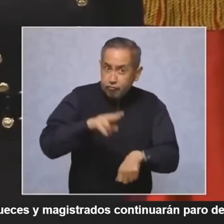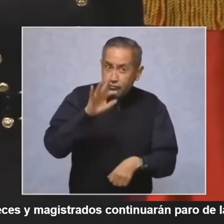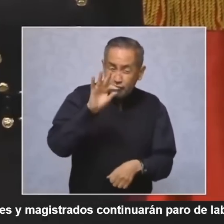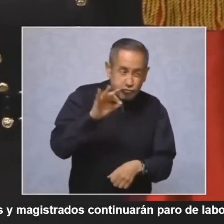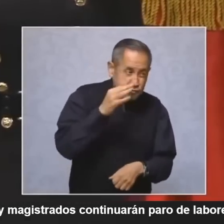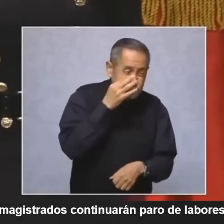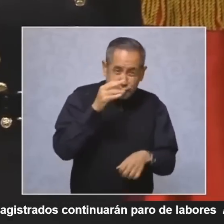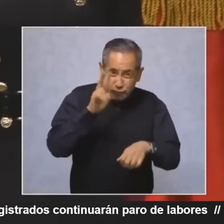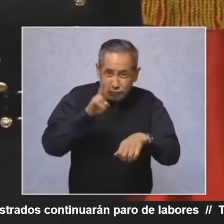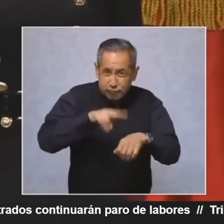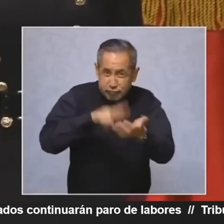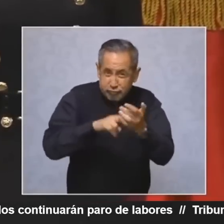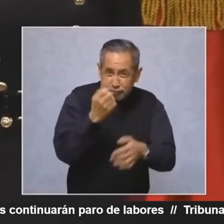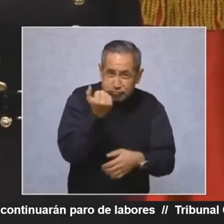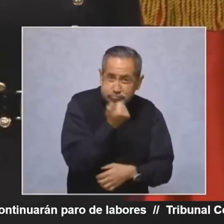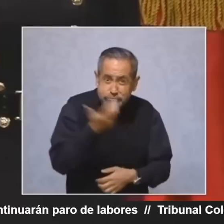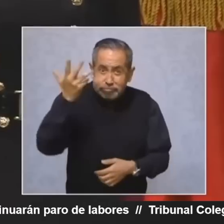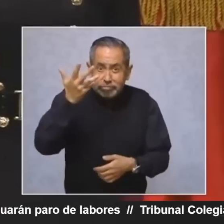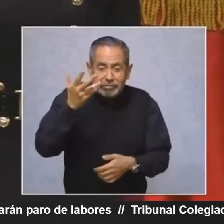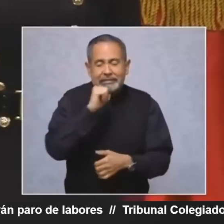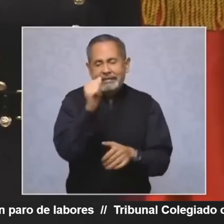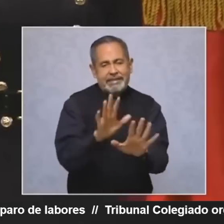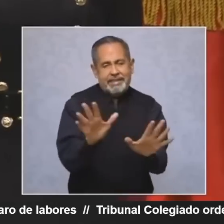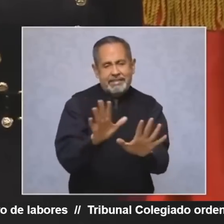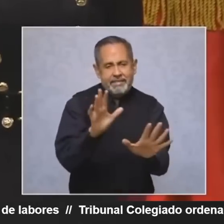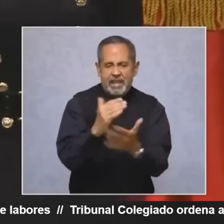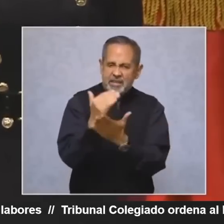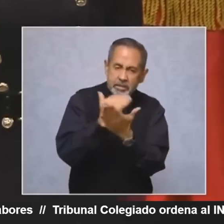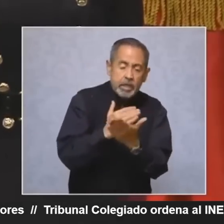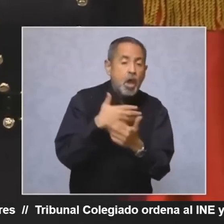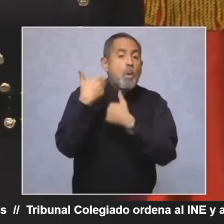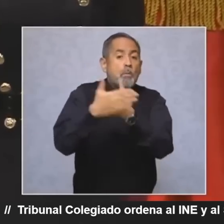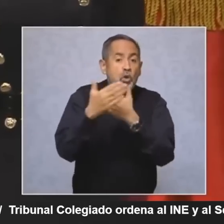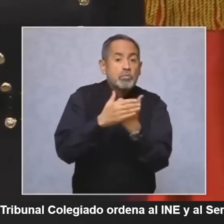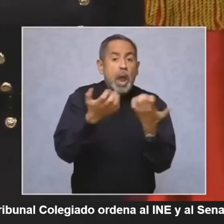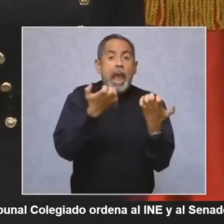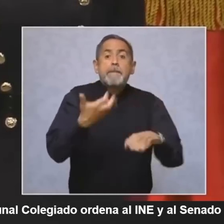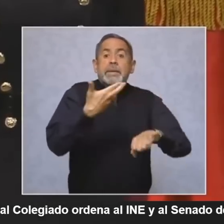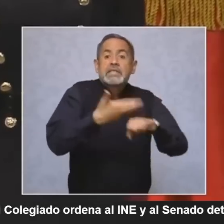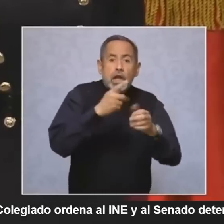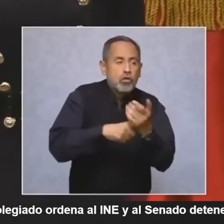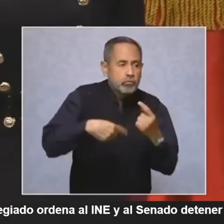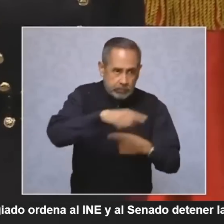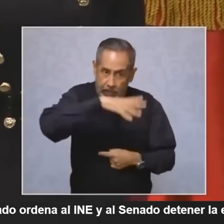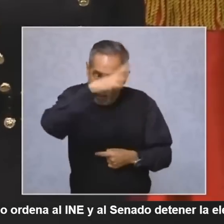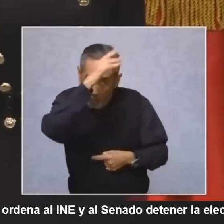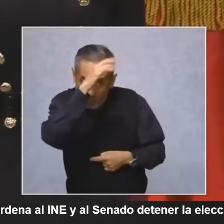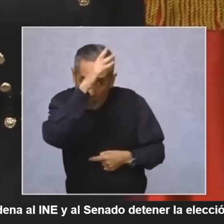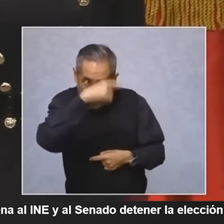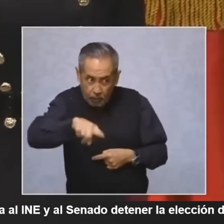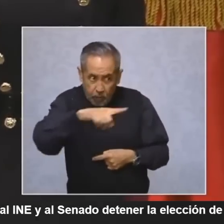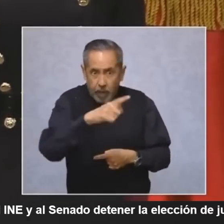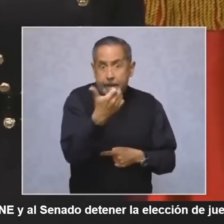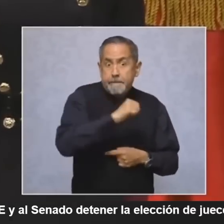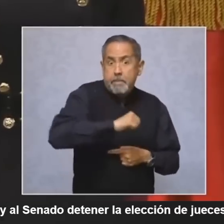las próximas semanas estaremos convocando a empresarios para confirmar el acuerdo que mantiene sin aumentos los